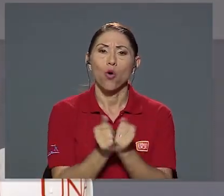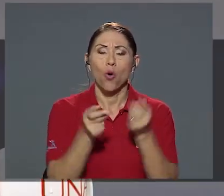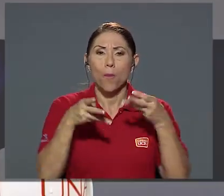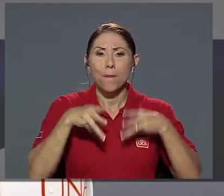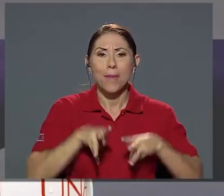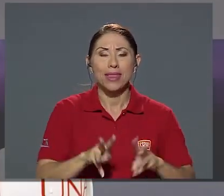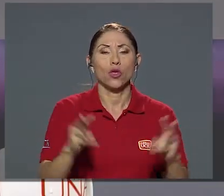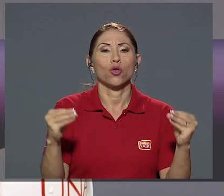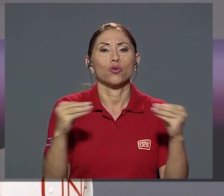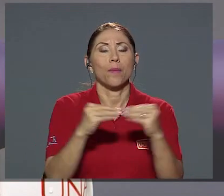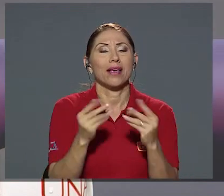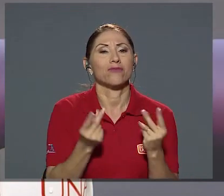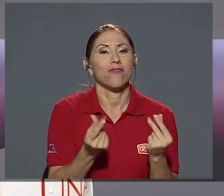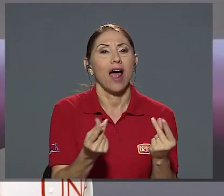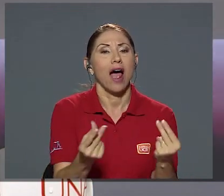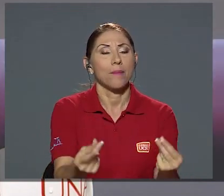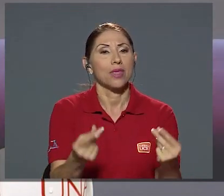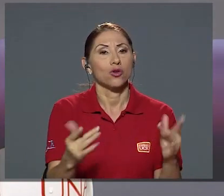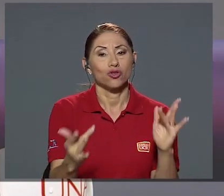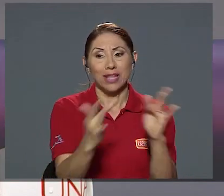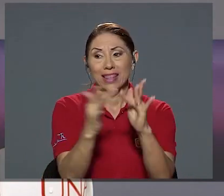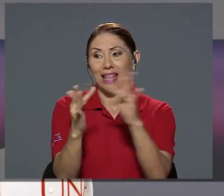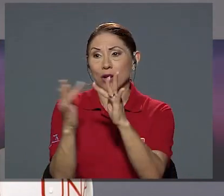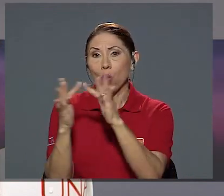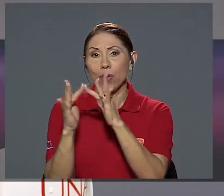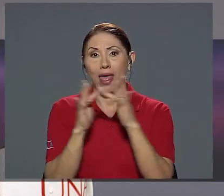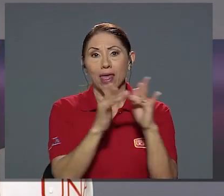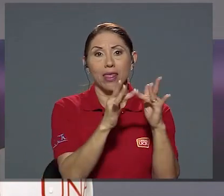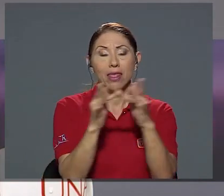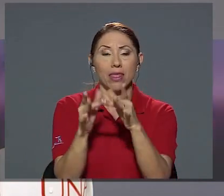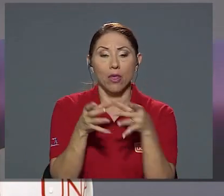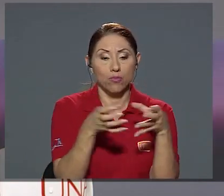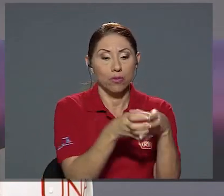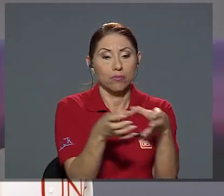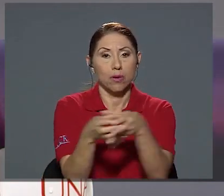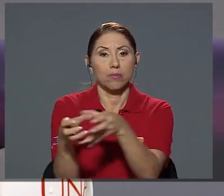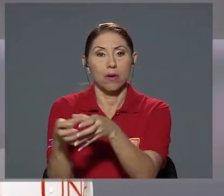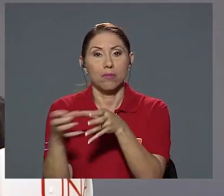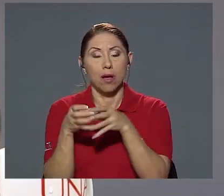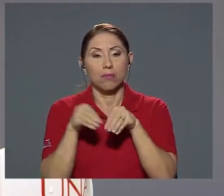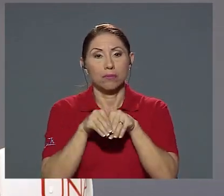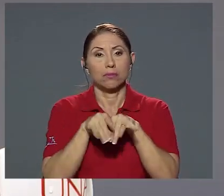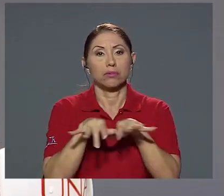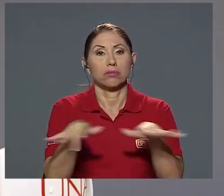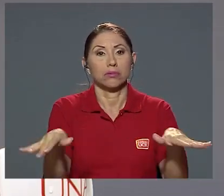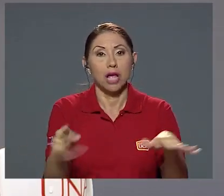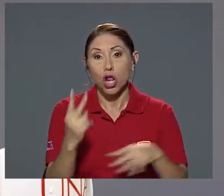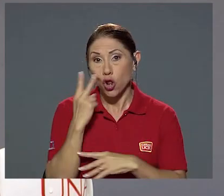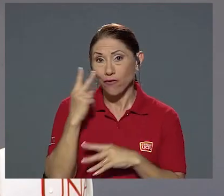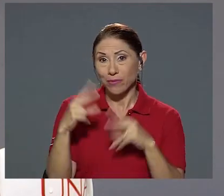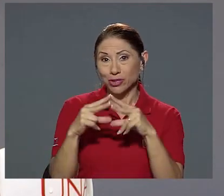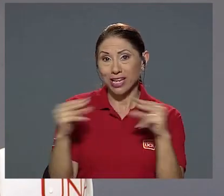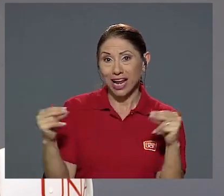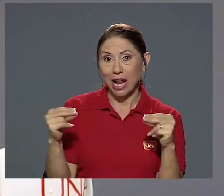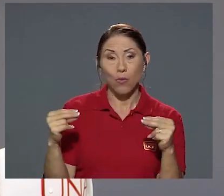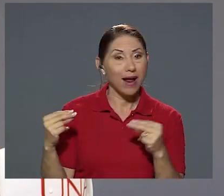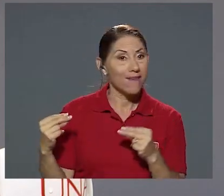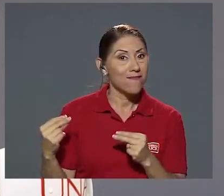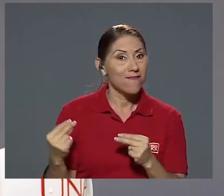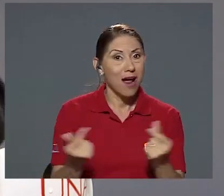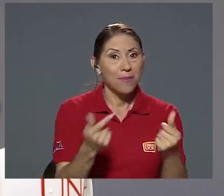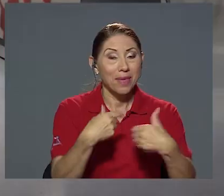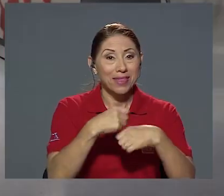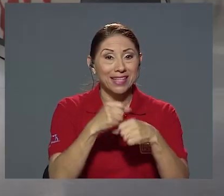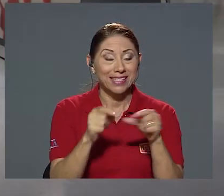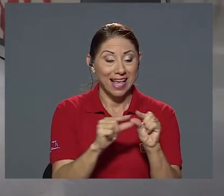y eficientes de interconectividad y generación de redes, que eso lo vimos en el caso nicaragüense, cómo rápidamente se monta una red